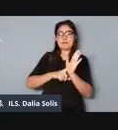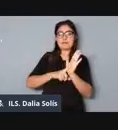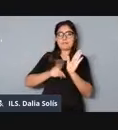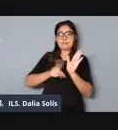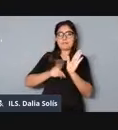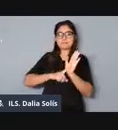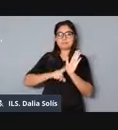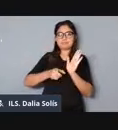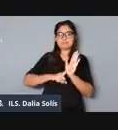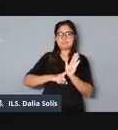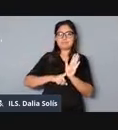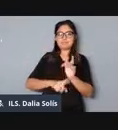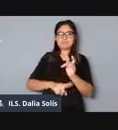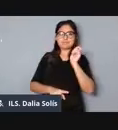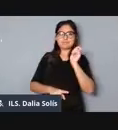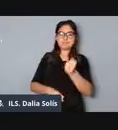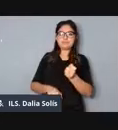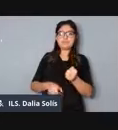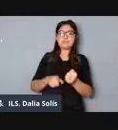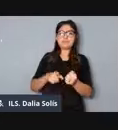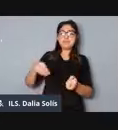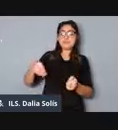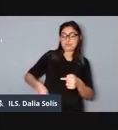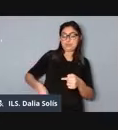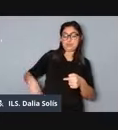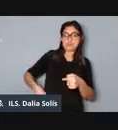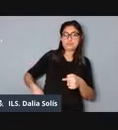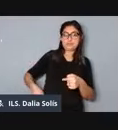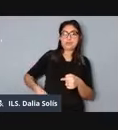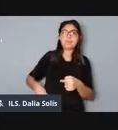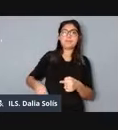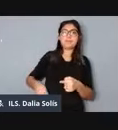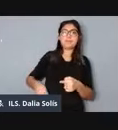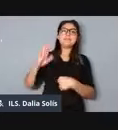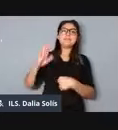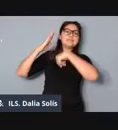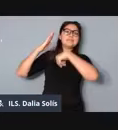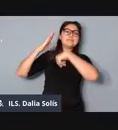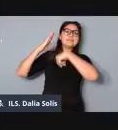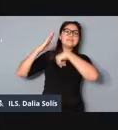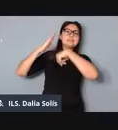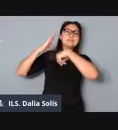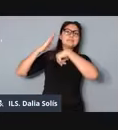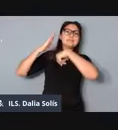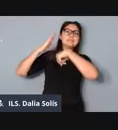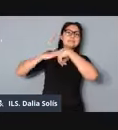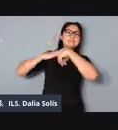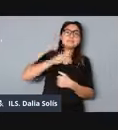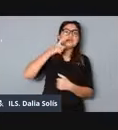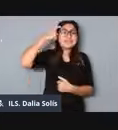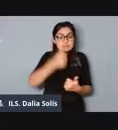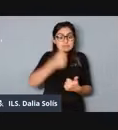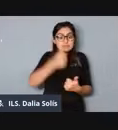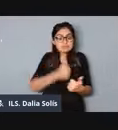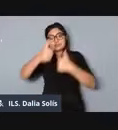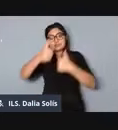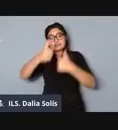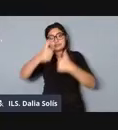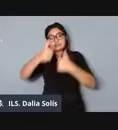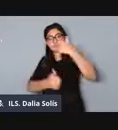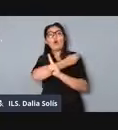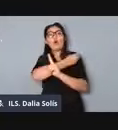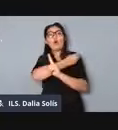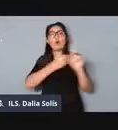que se llama culpa, te está diciendo, redefine tus prioridades. Algo no estuvo bien. No tomamos en